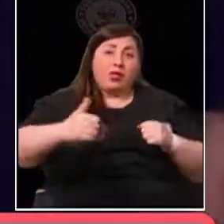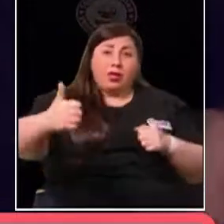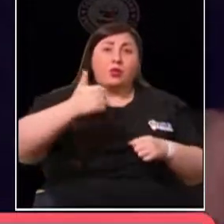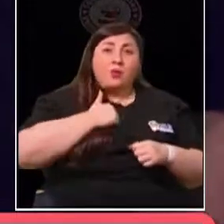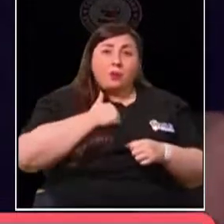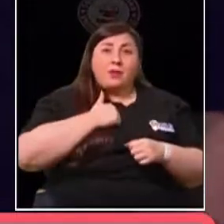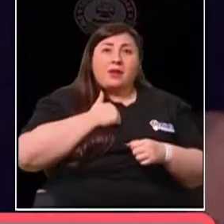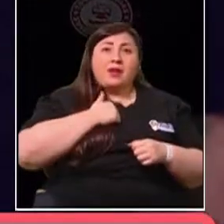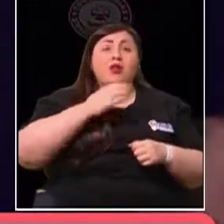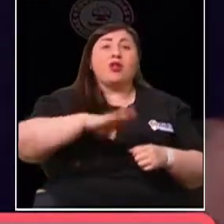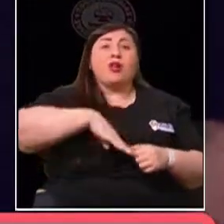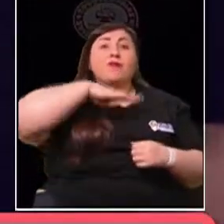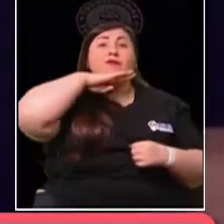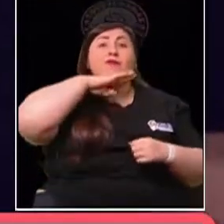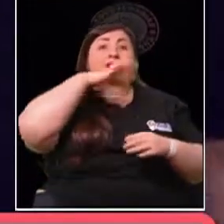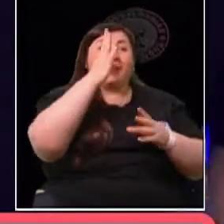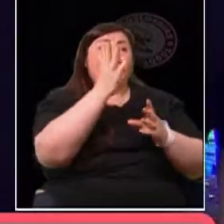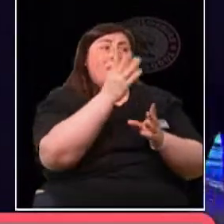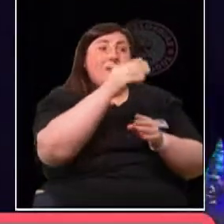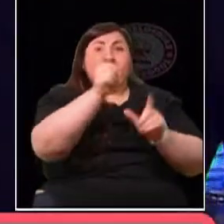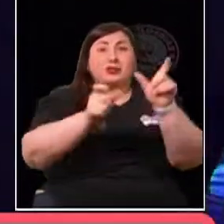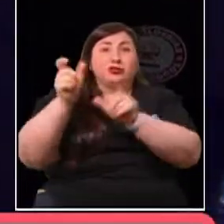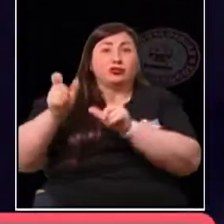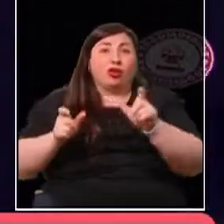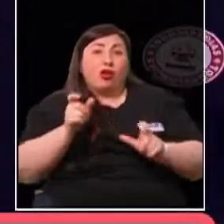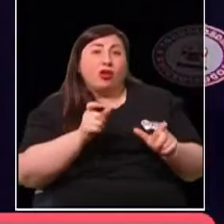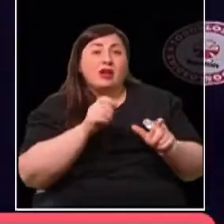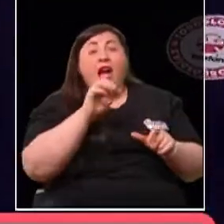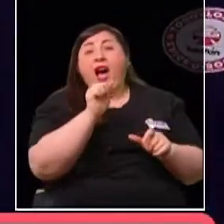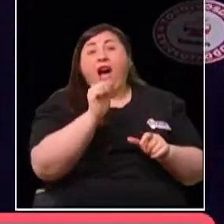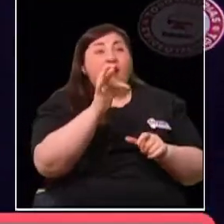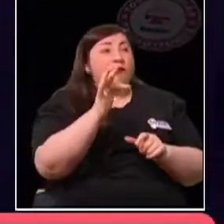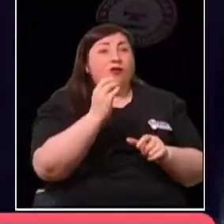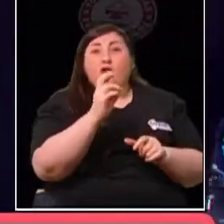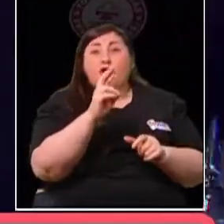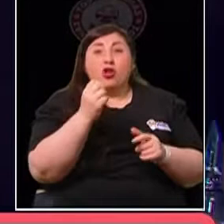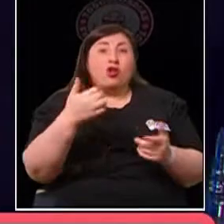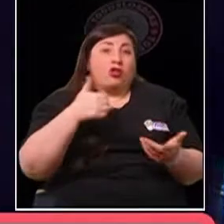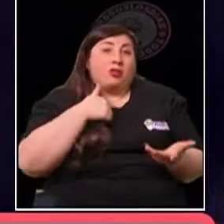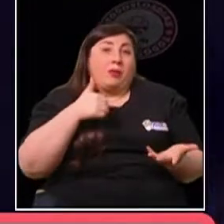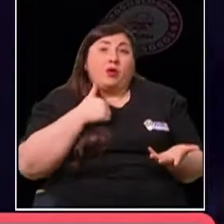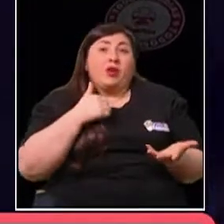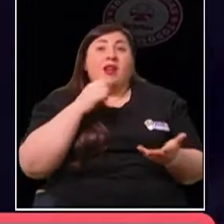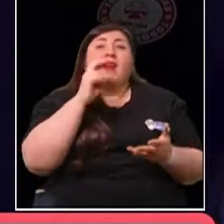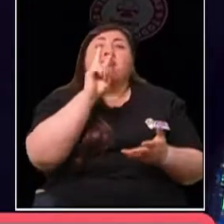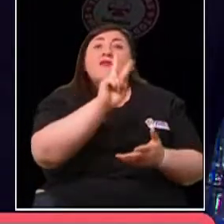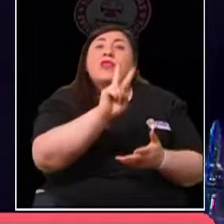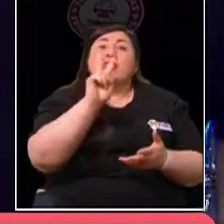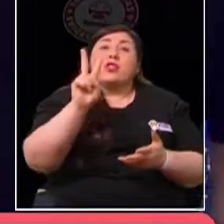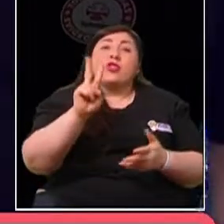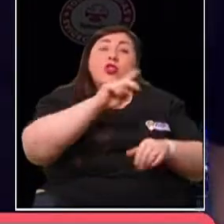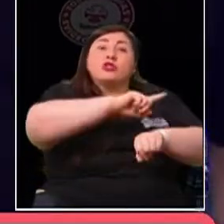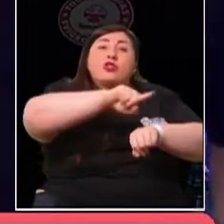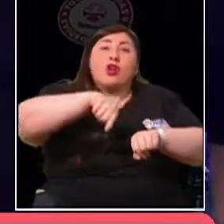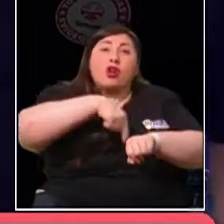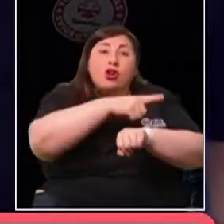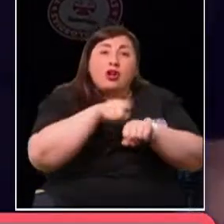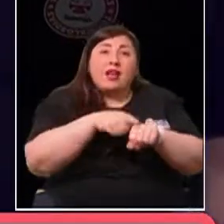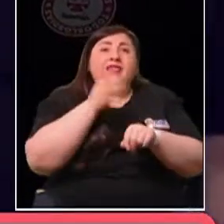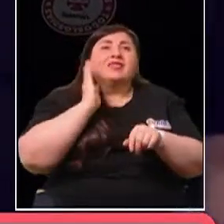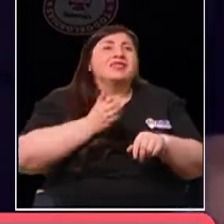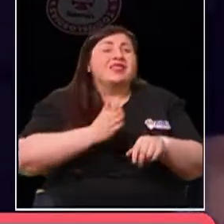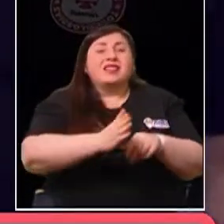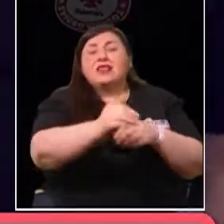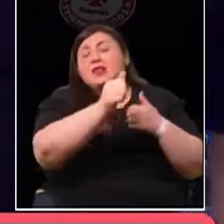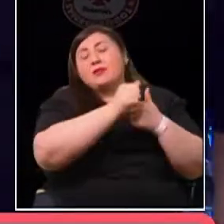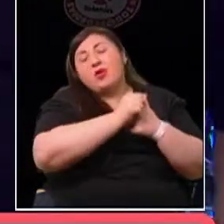los aforos. Quizás aquí en este momento, no sé si los estamos cumpliendo. Llevamos 22 horas. Todavía estamos un poco